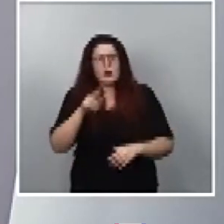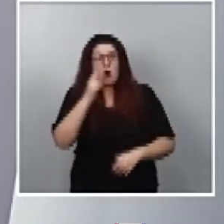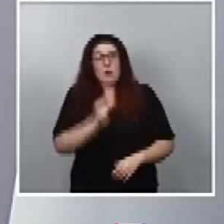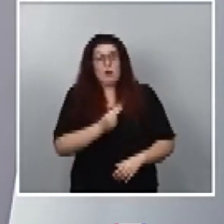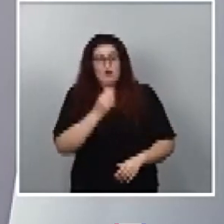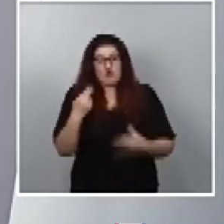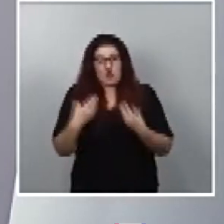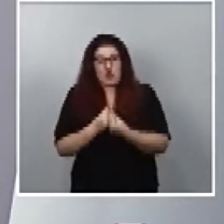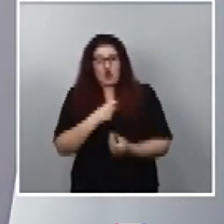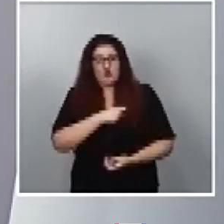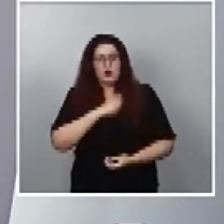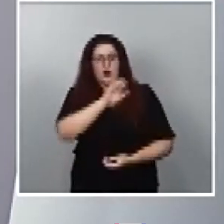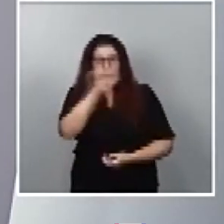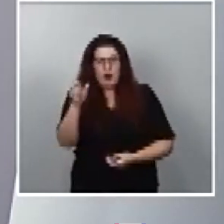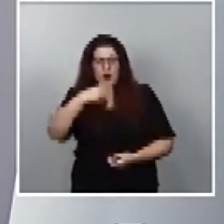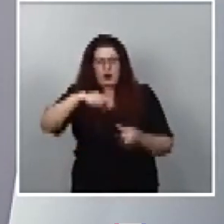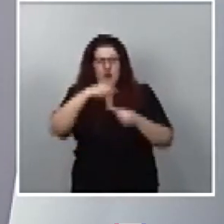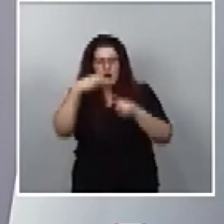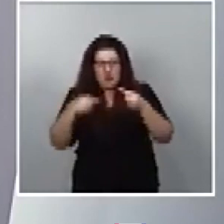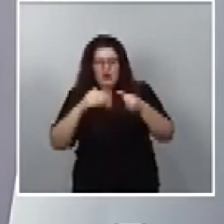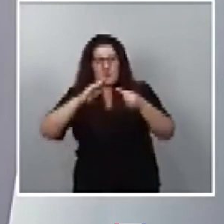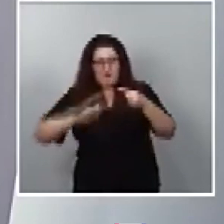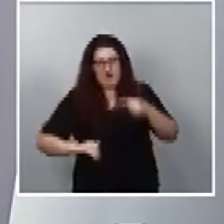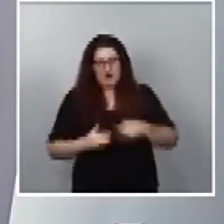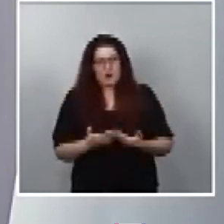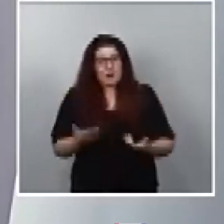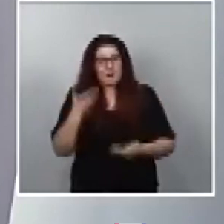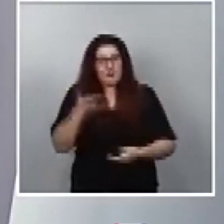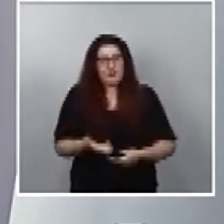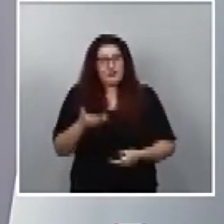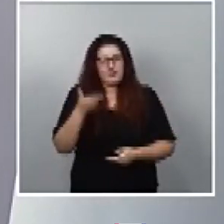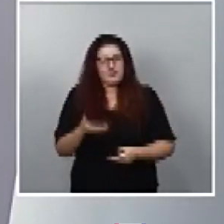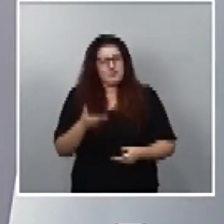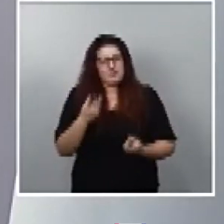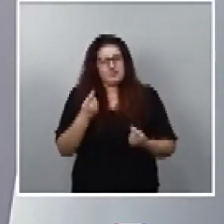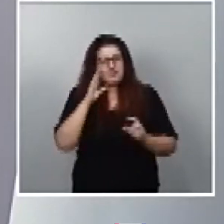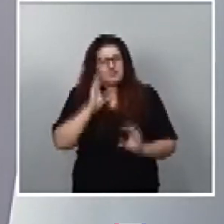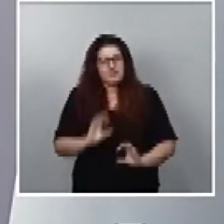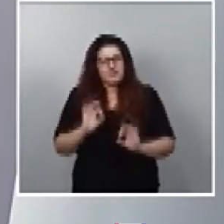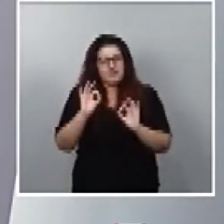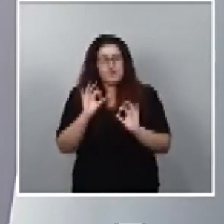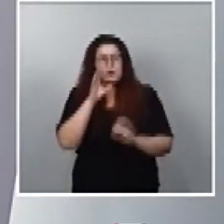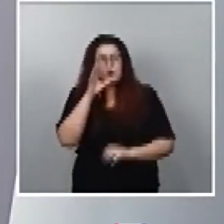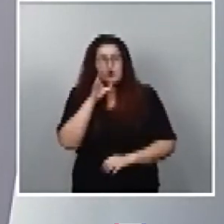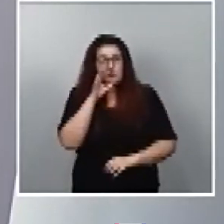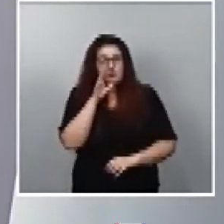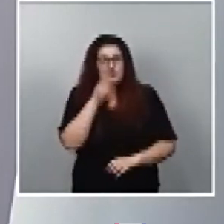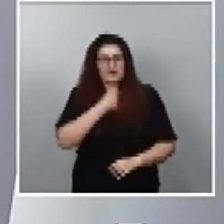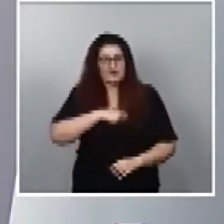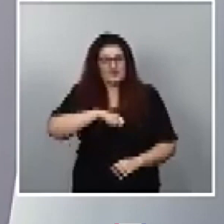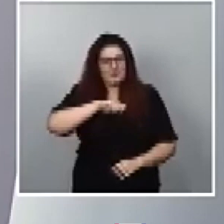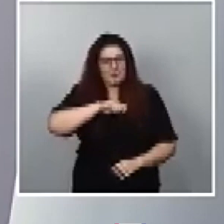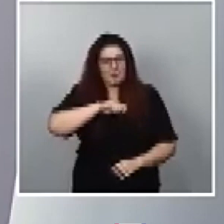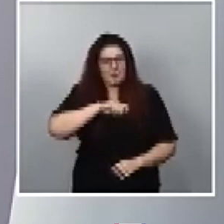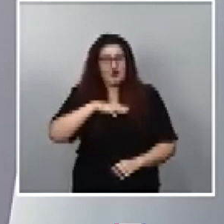con la propia comisión europea esto ha sido muy importante y hay que resaltarlo porque ha permitido que España